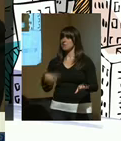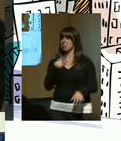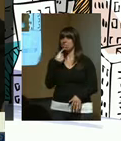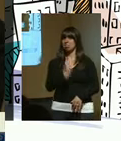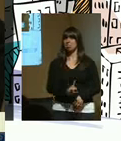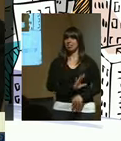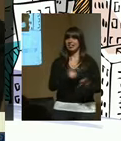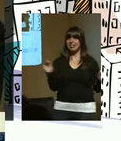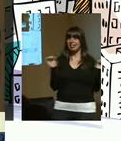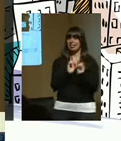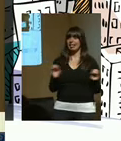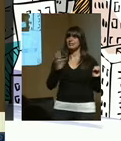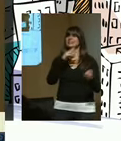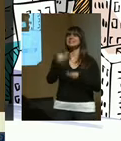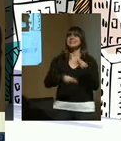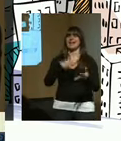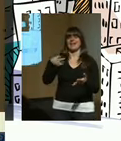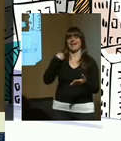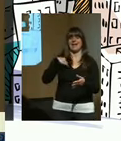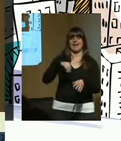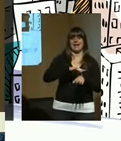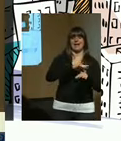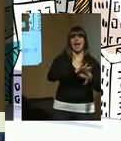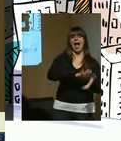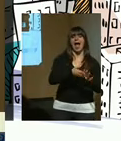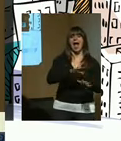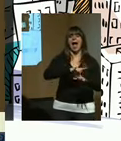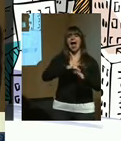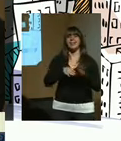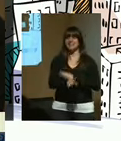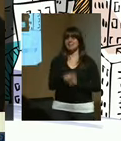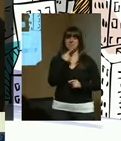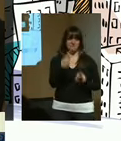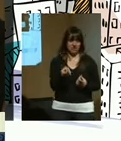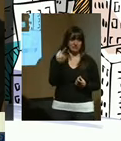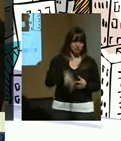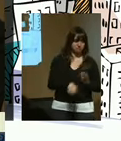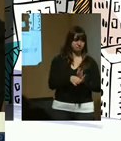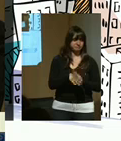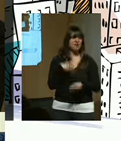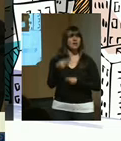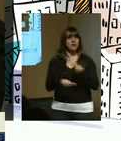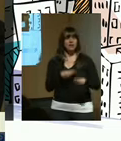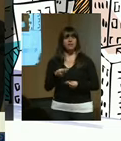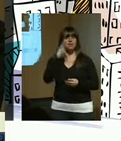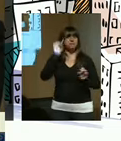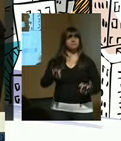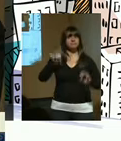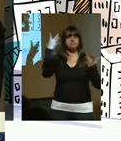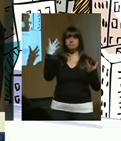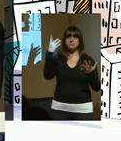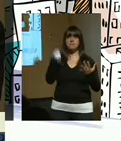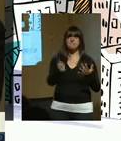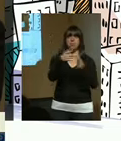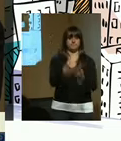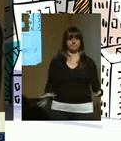nada, y después se creó una guía accesible que tampoco decía demasiado. Entonces se nos ocurrió, digamos, montar